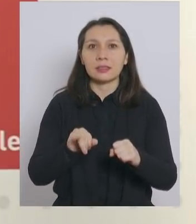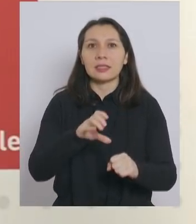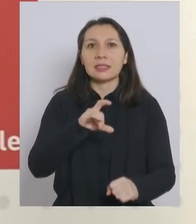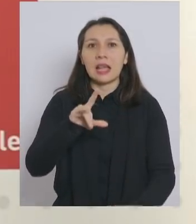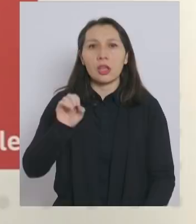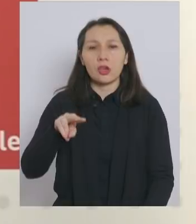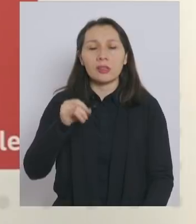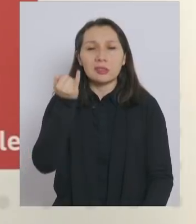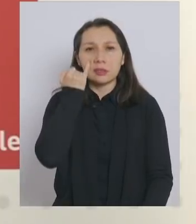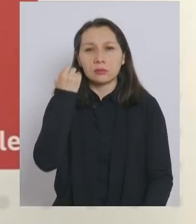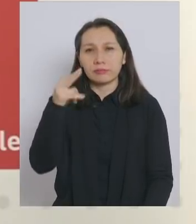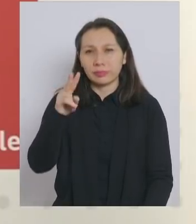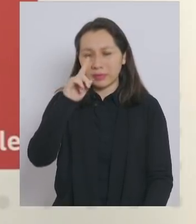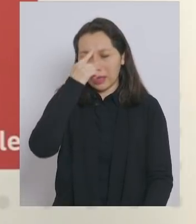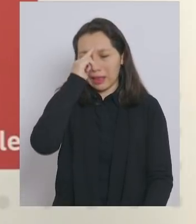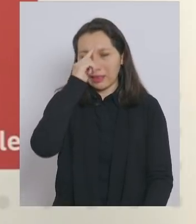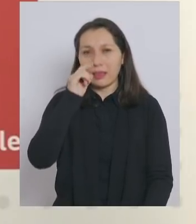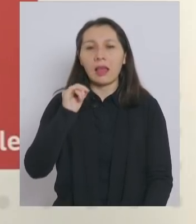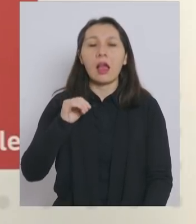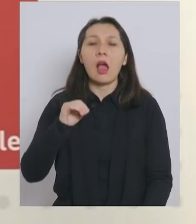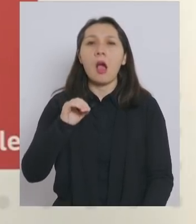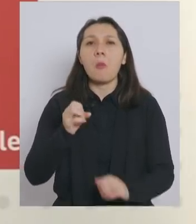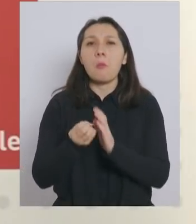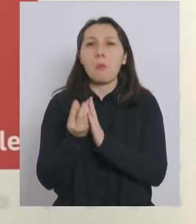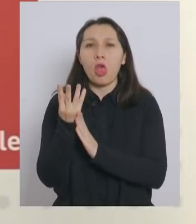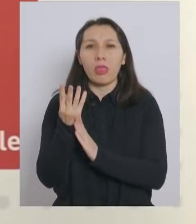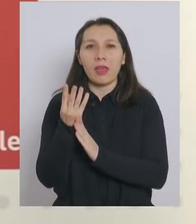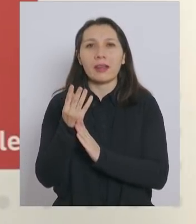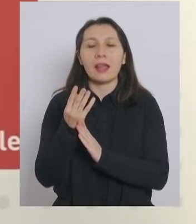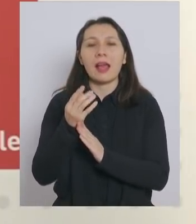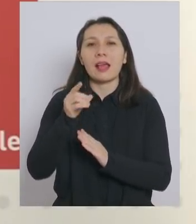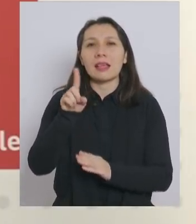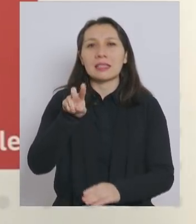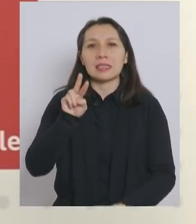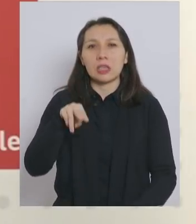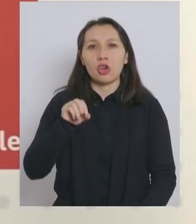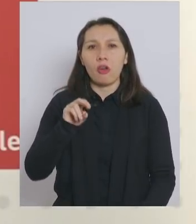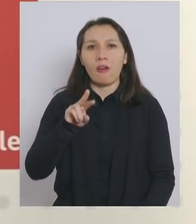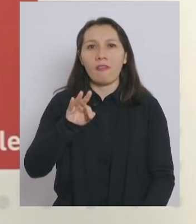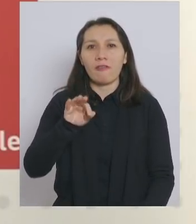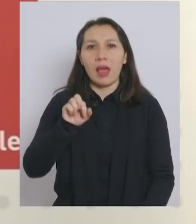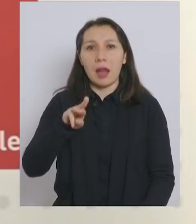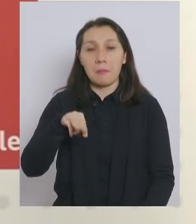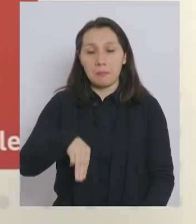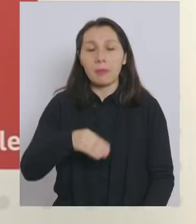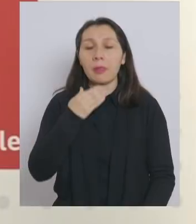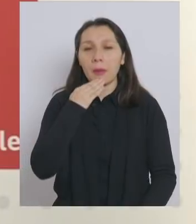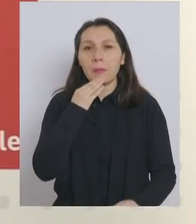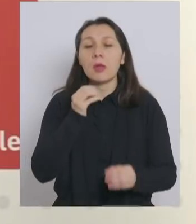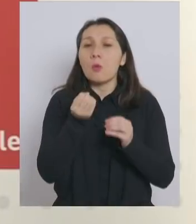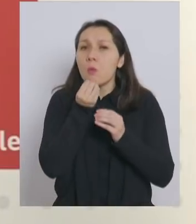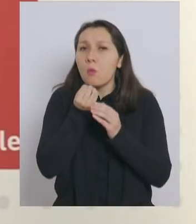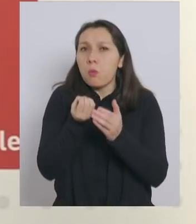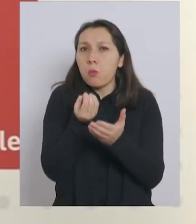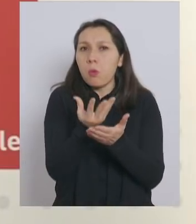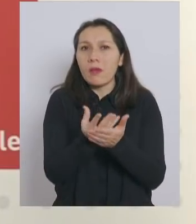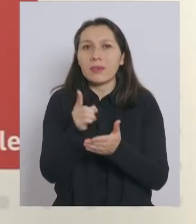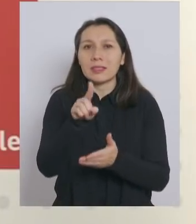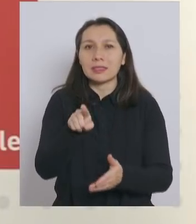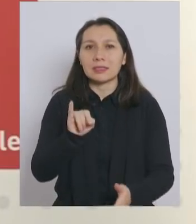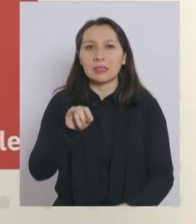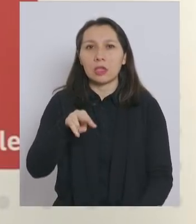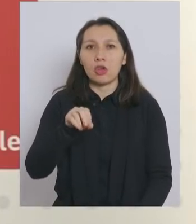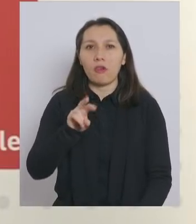Institute de India, Moderna, Sinopharm y recientemente Sinovac. 3 de